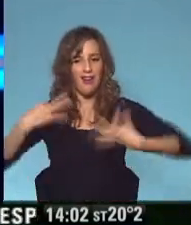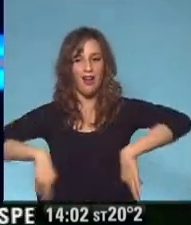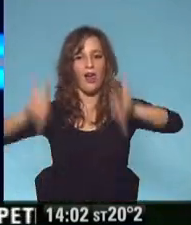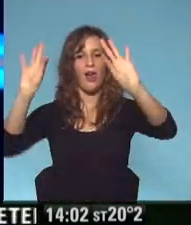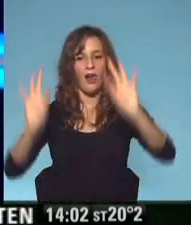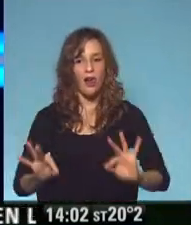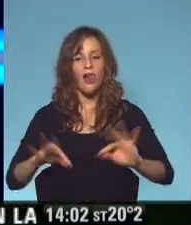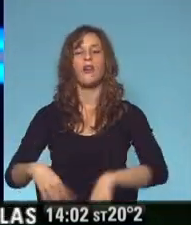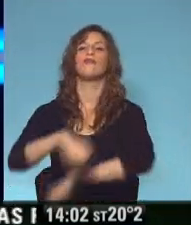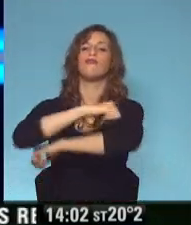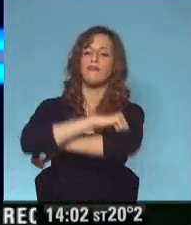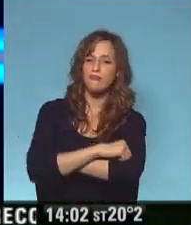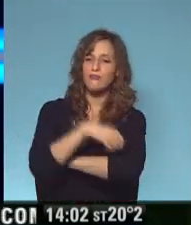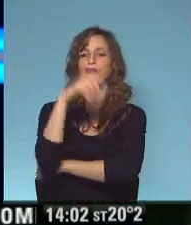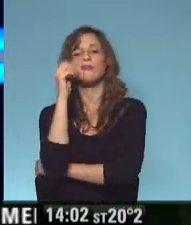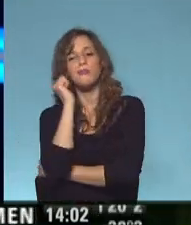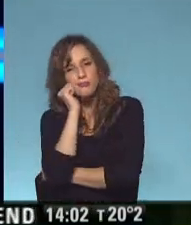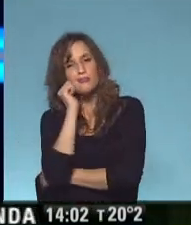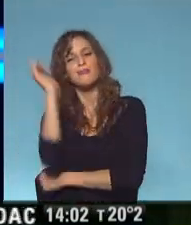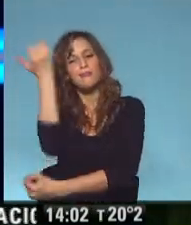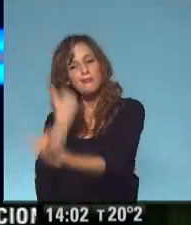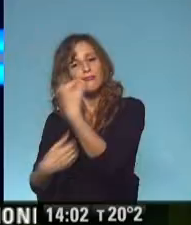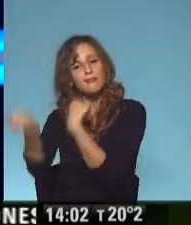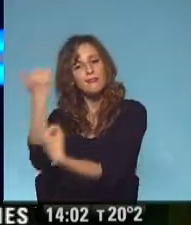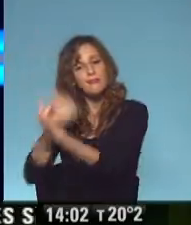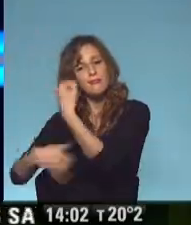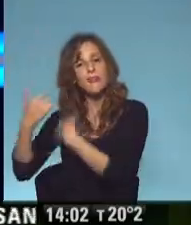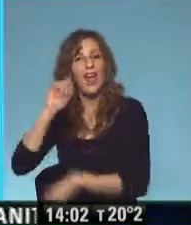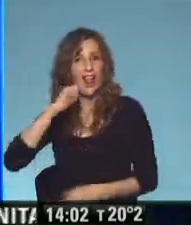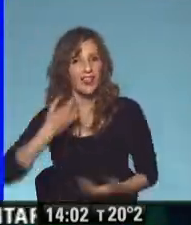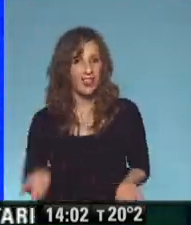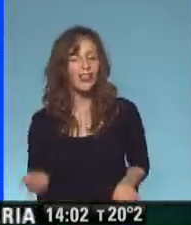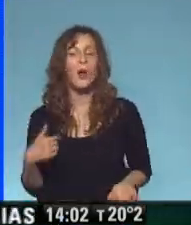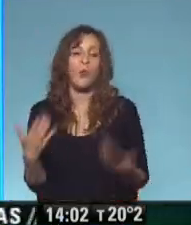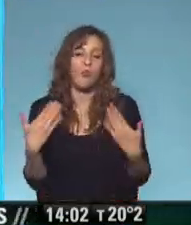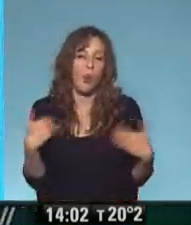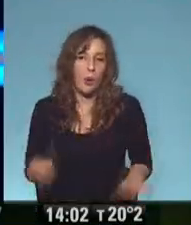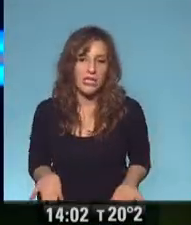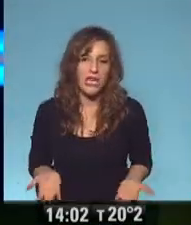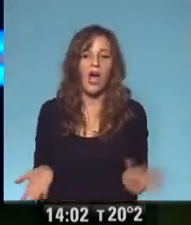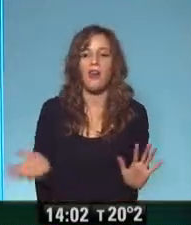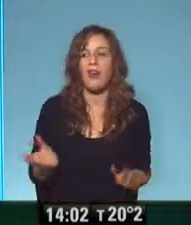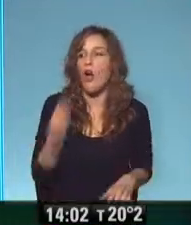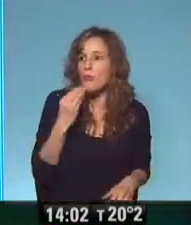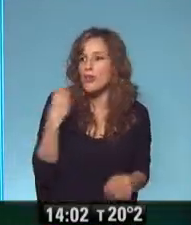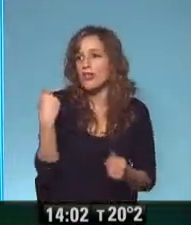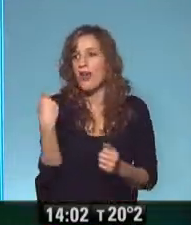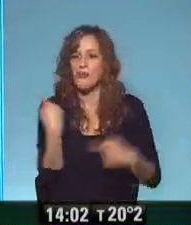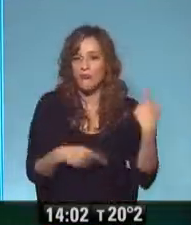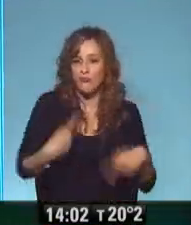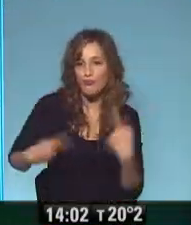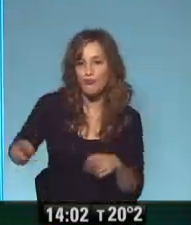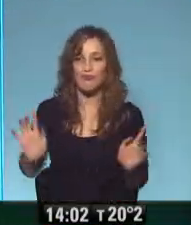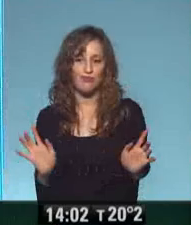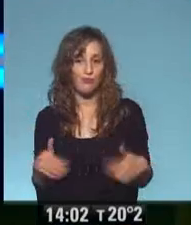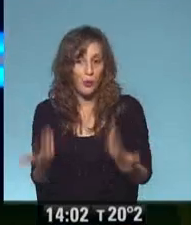una lonita, un bolsito, ¿no? Con provisiones, matambre, como dijo Emi. Galletitas. Milanesita con mayonesa. Un pedacito